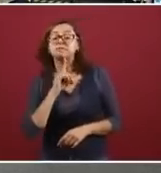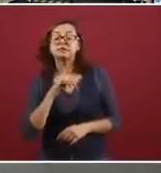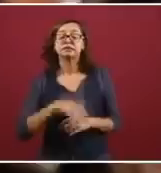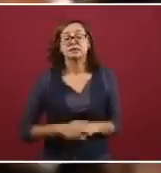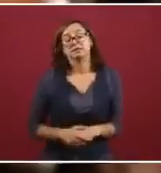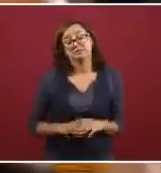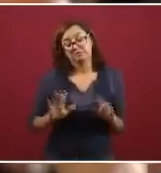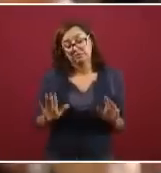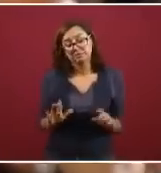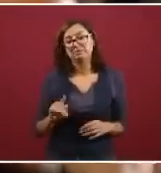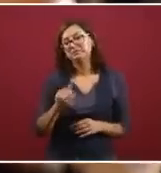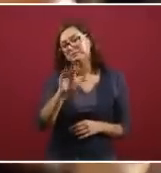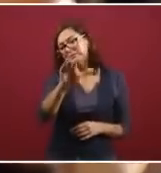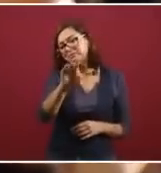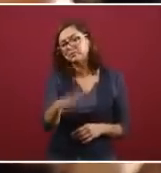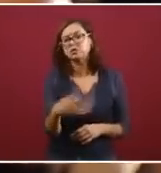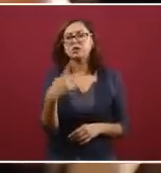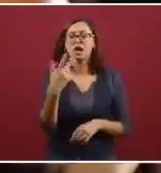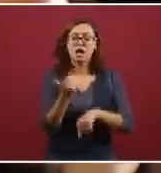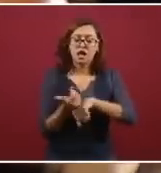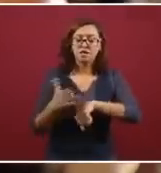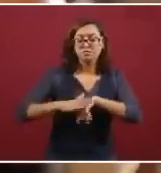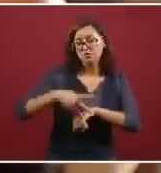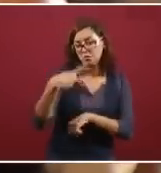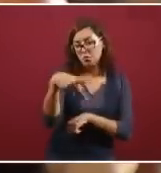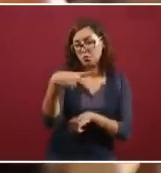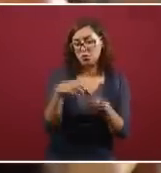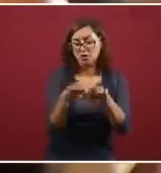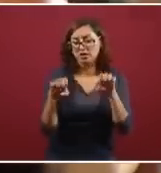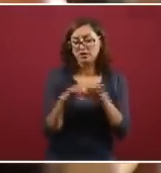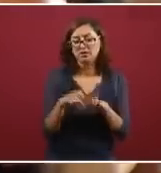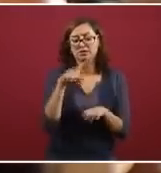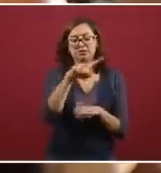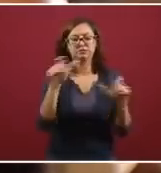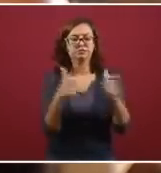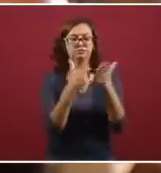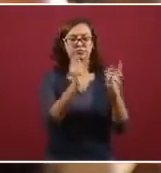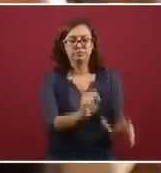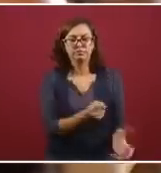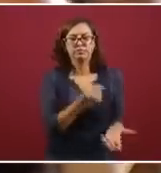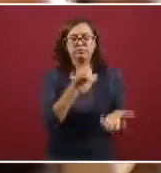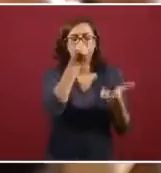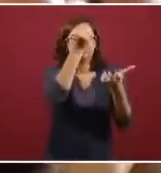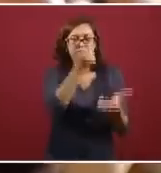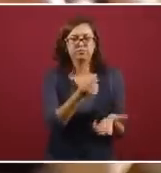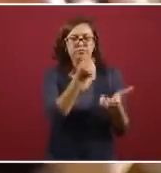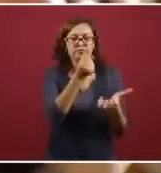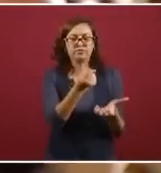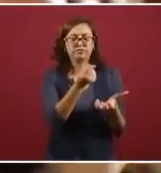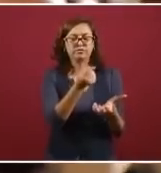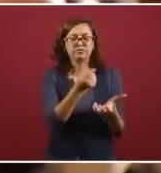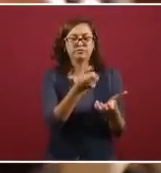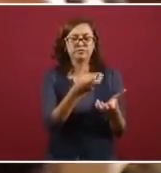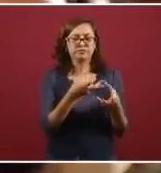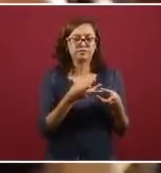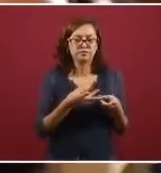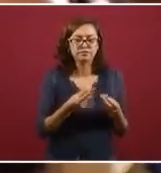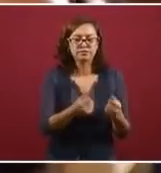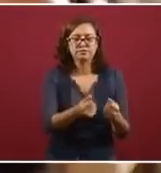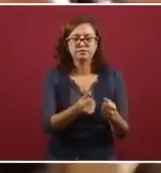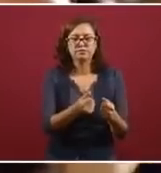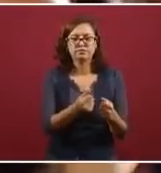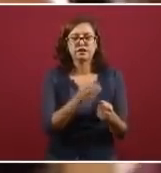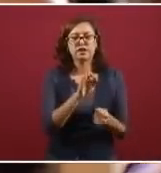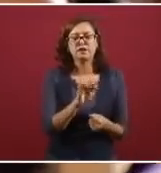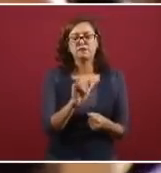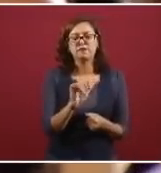tomando 120 mil millones de pesos del Fondo de Estabilización de Ingresos del Presupuesto, el